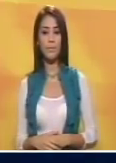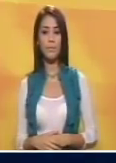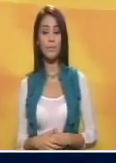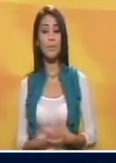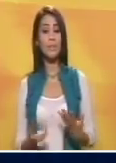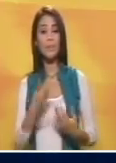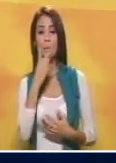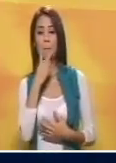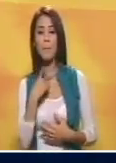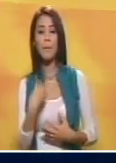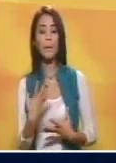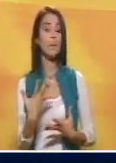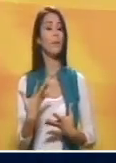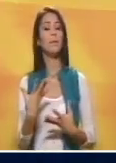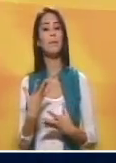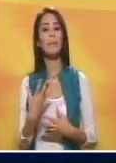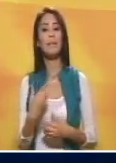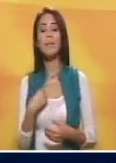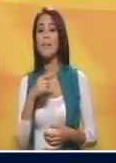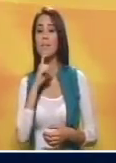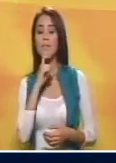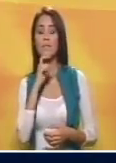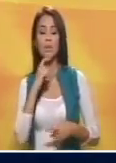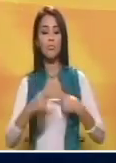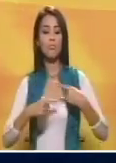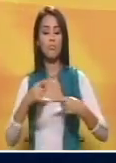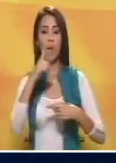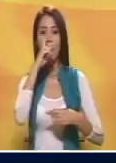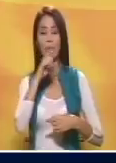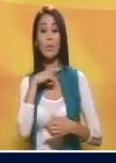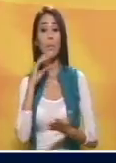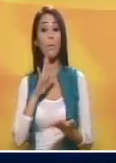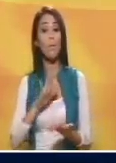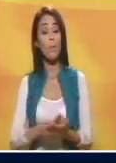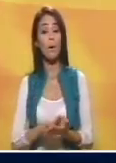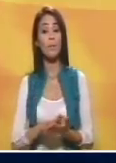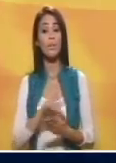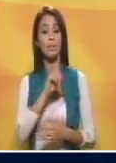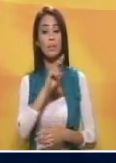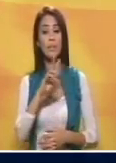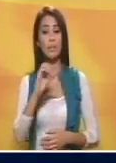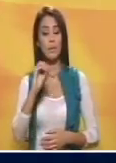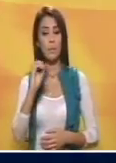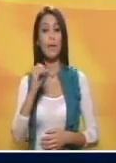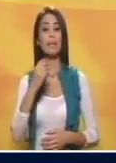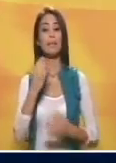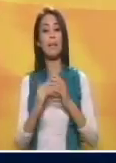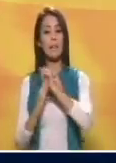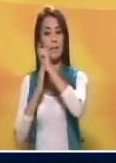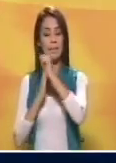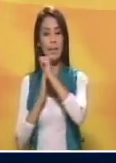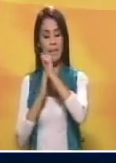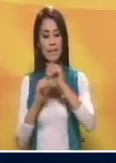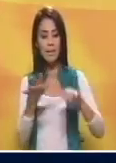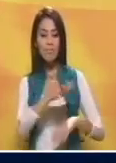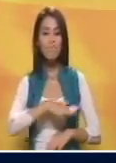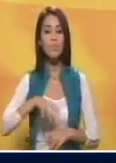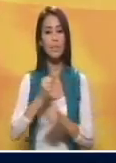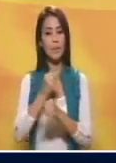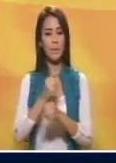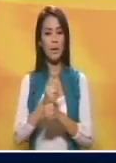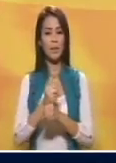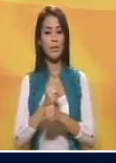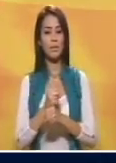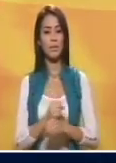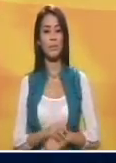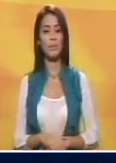el pueblo colombiano, de cómo solamente en lo que va de año han asesinado a 120 líderes campesinos y líderes populares,